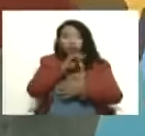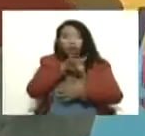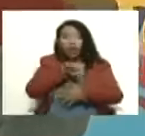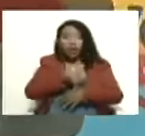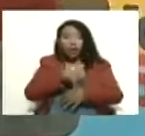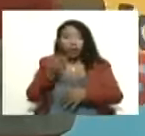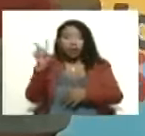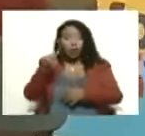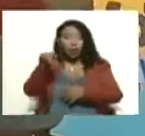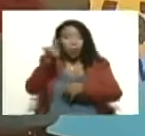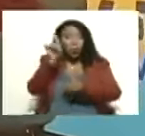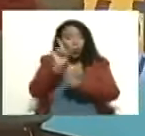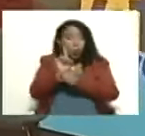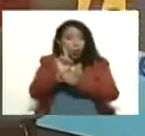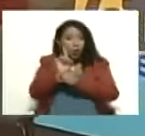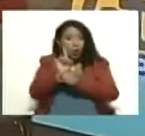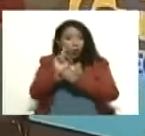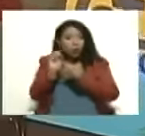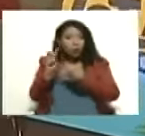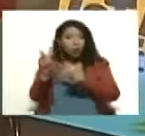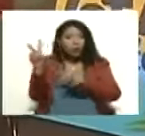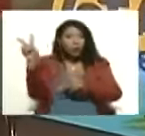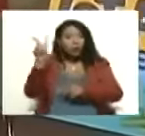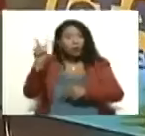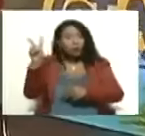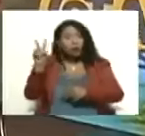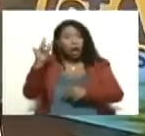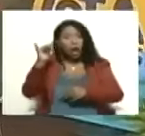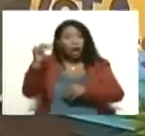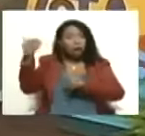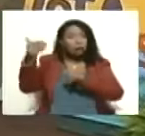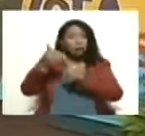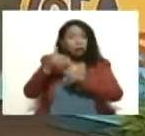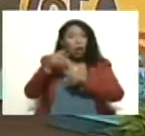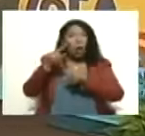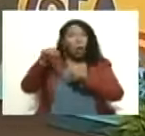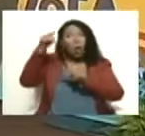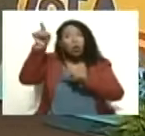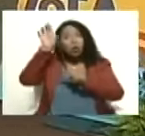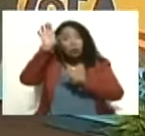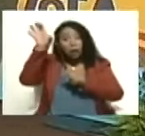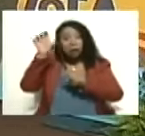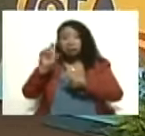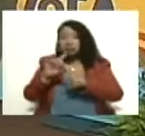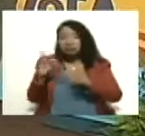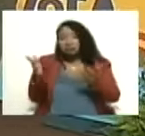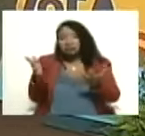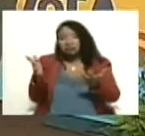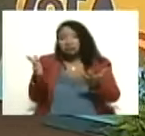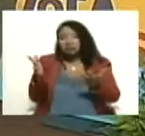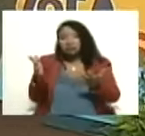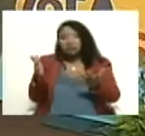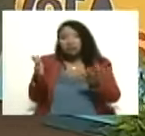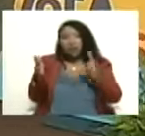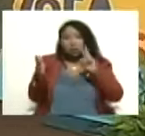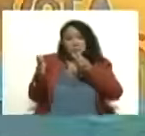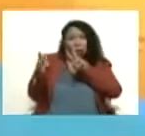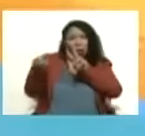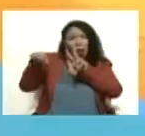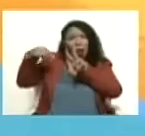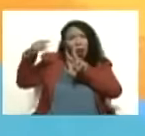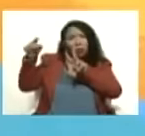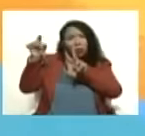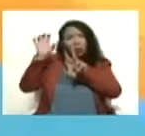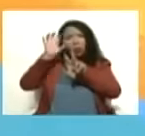sola ocasión en que Venezuela haya agredido a ningún país vayan a ver a cuántos países ha invadido los